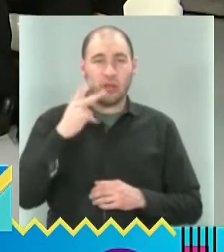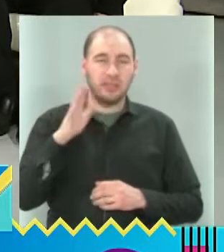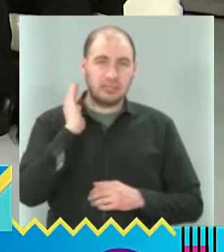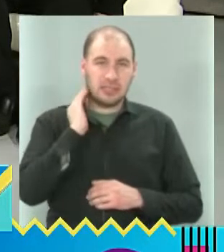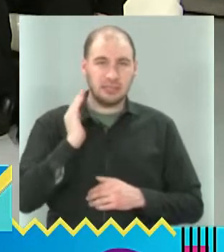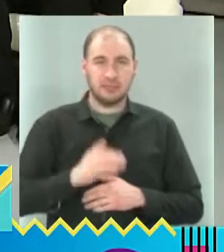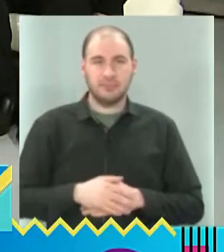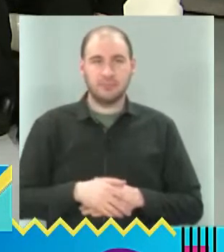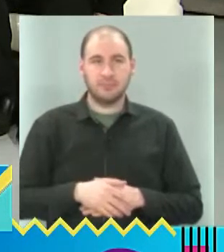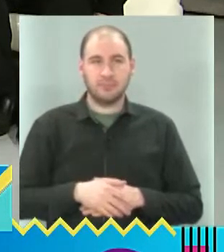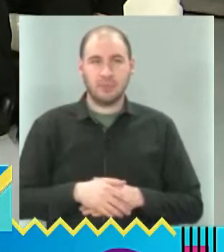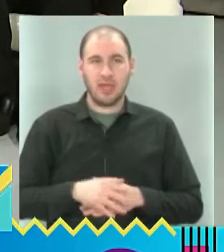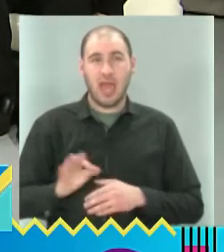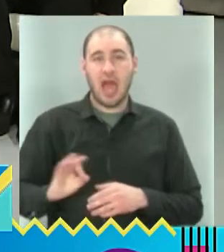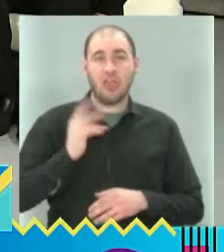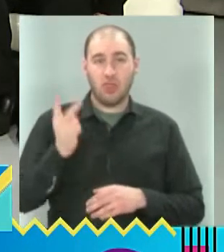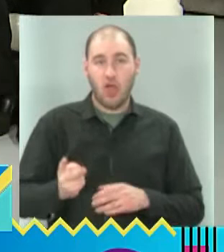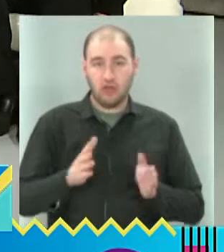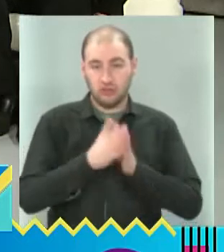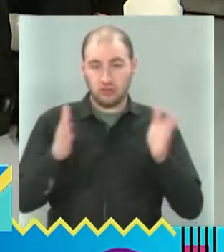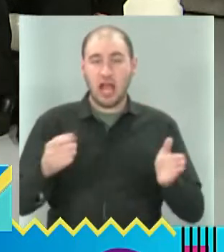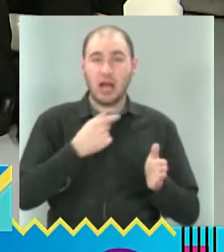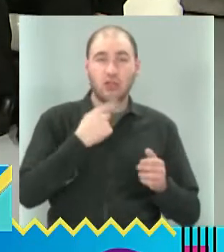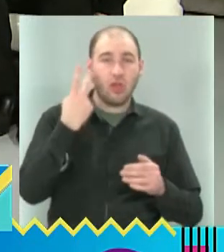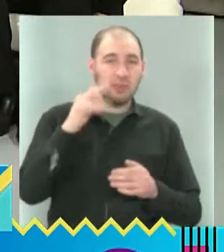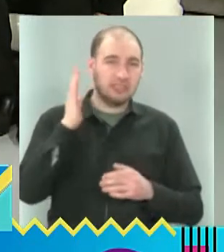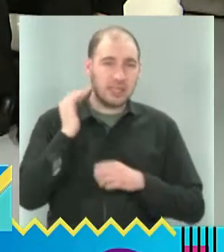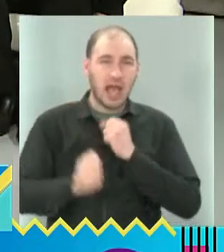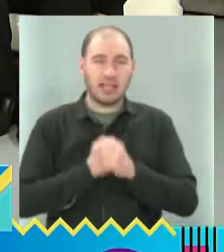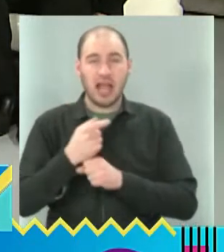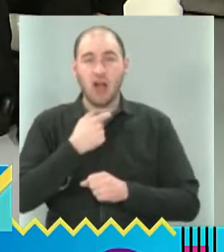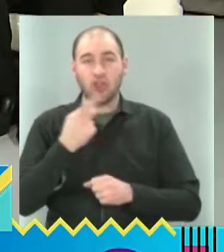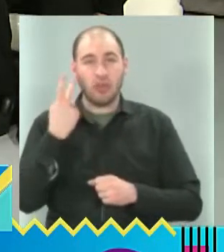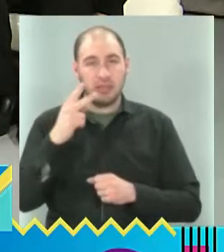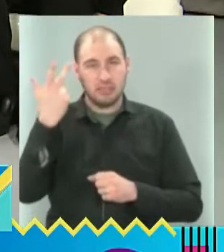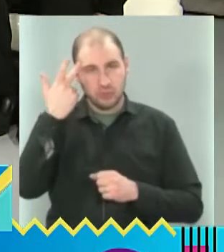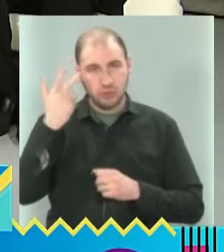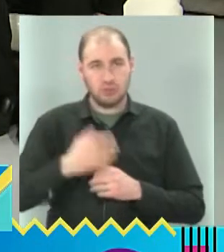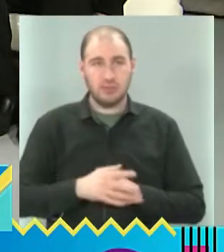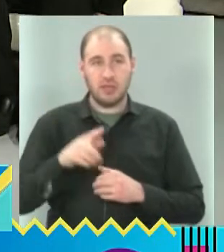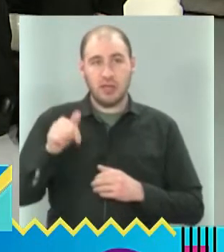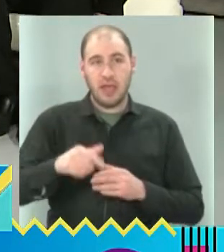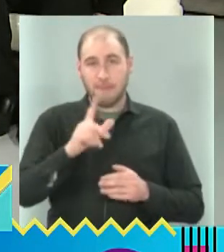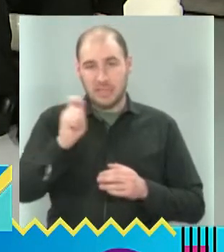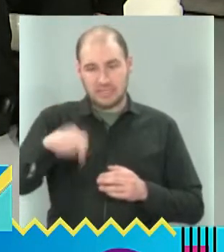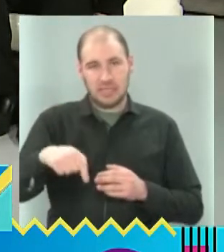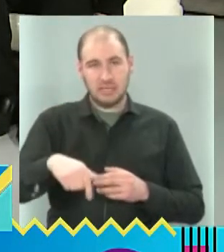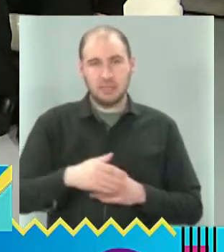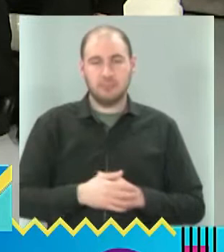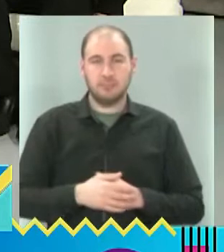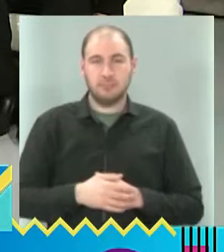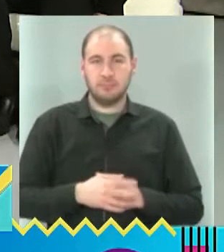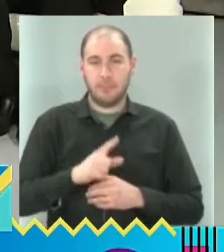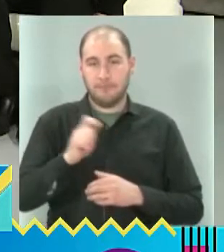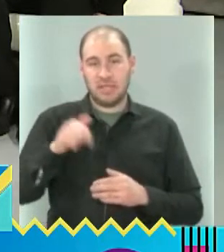2016, durante 2 años, desde agosto de 2016 hasta agosto de 2018, o sea que ya este mes que